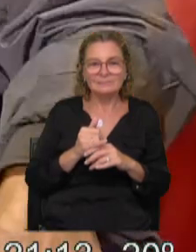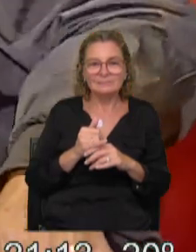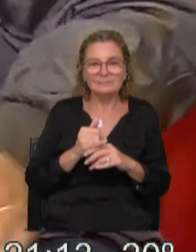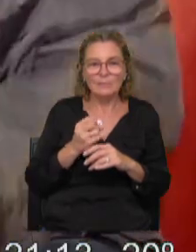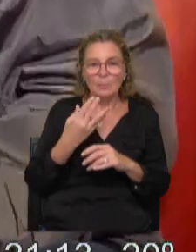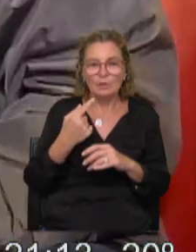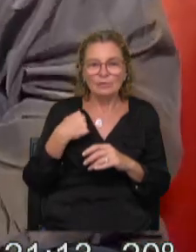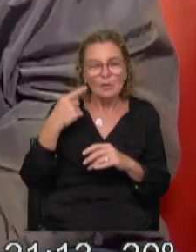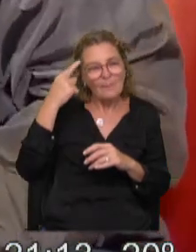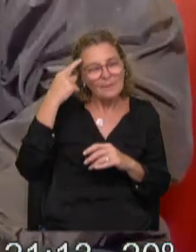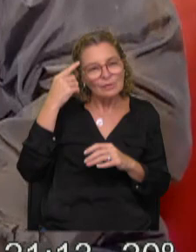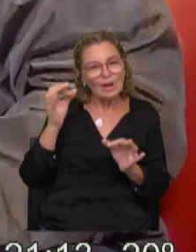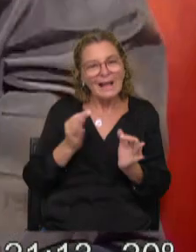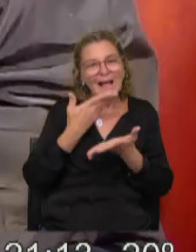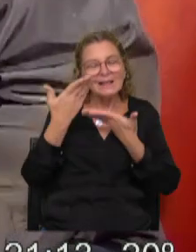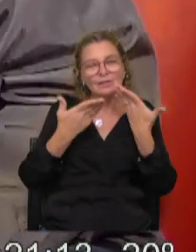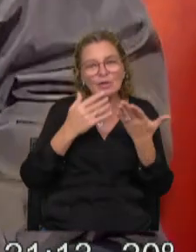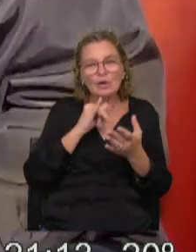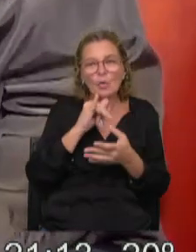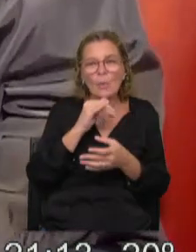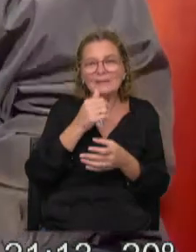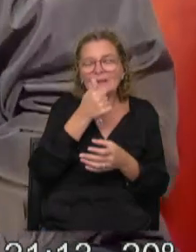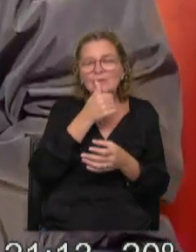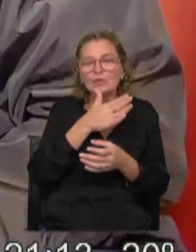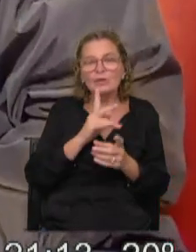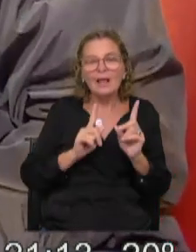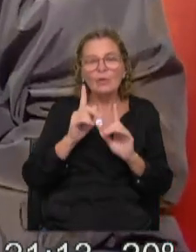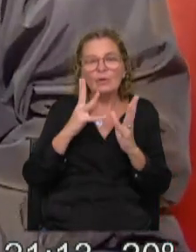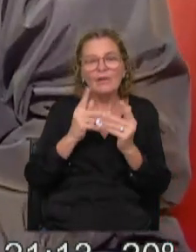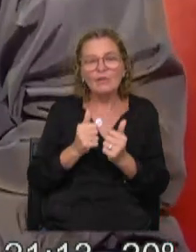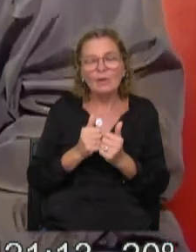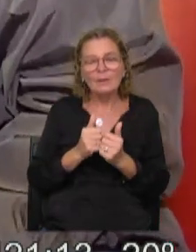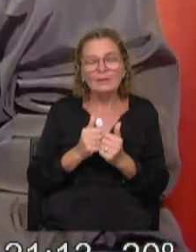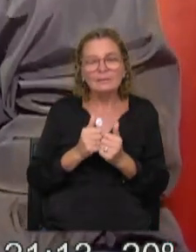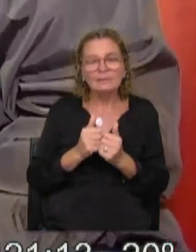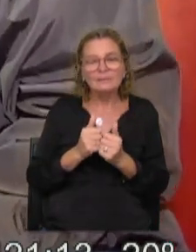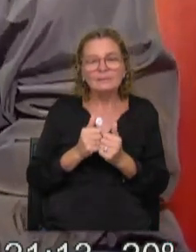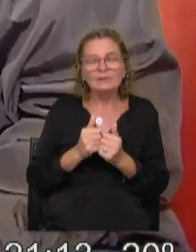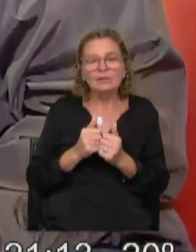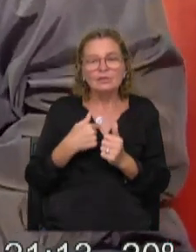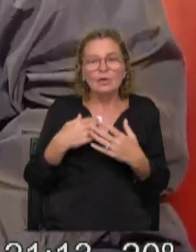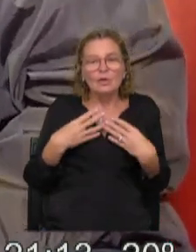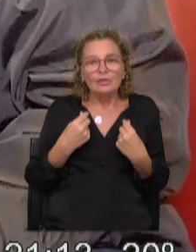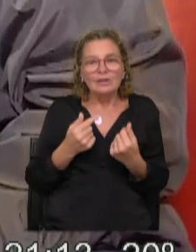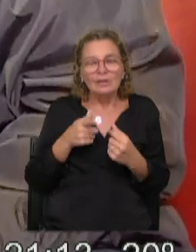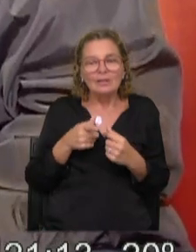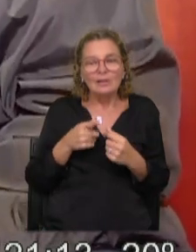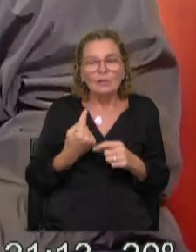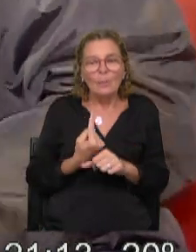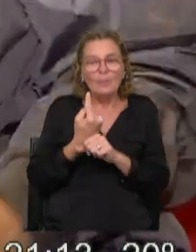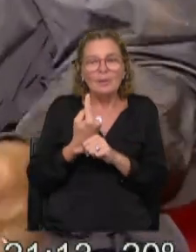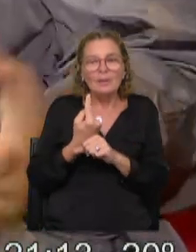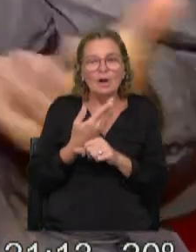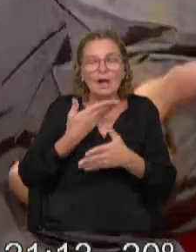bueno, yo creo que las canciones cuentan la historia, de alguna forma, ¿no? Yo lo siento así, nosotros fuimos los primeros